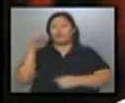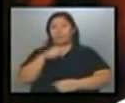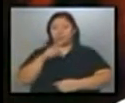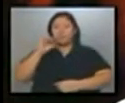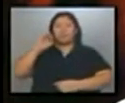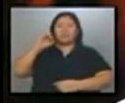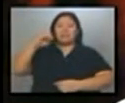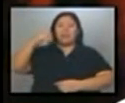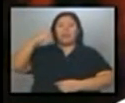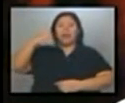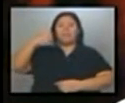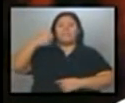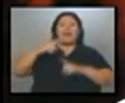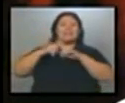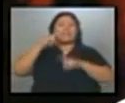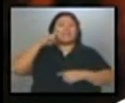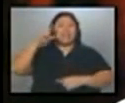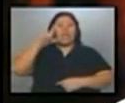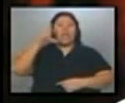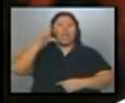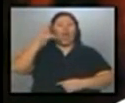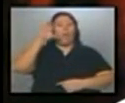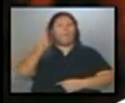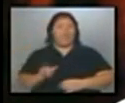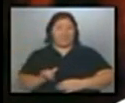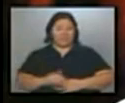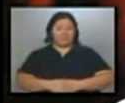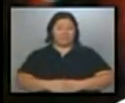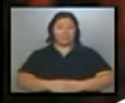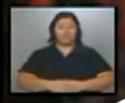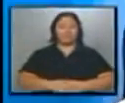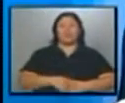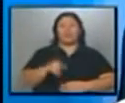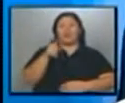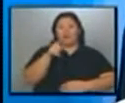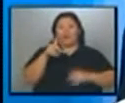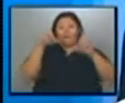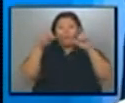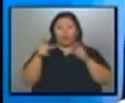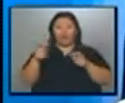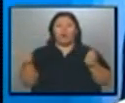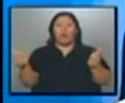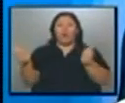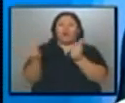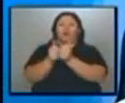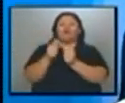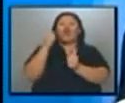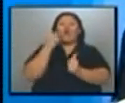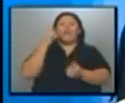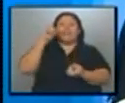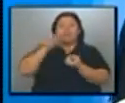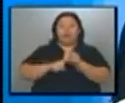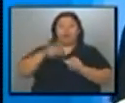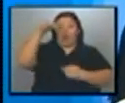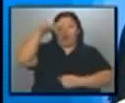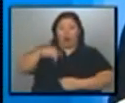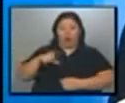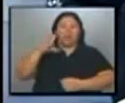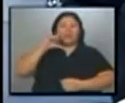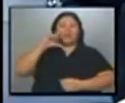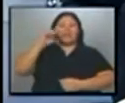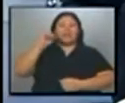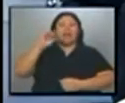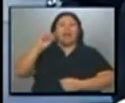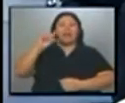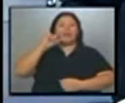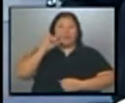sin maquillaje. ¿Saben qué pelea tiene con Maxi López? La famosa casa del country de Tigre. Esa casa todavía está